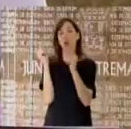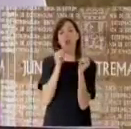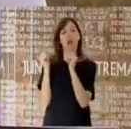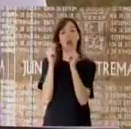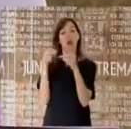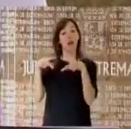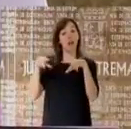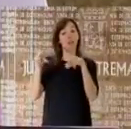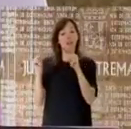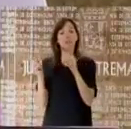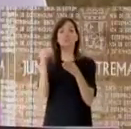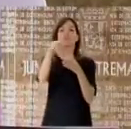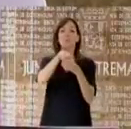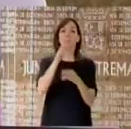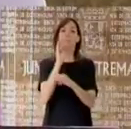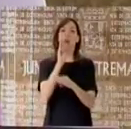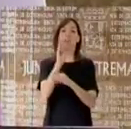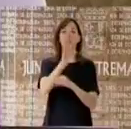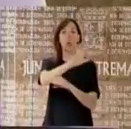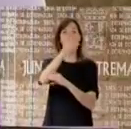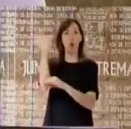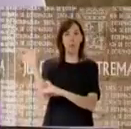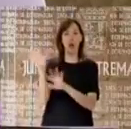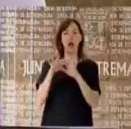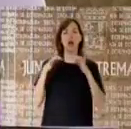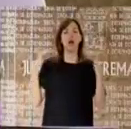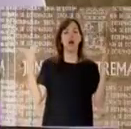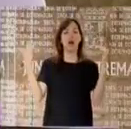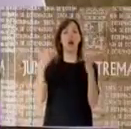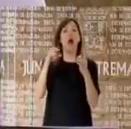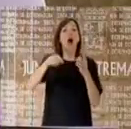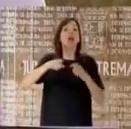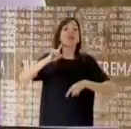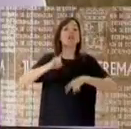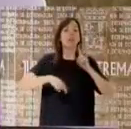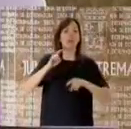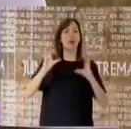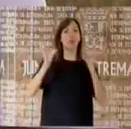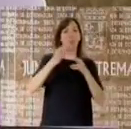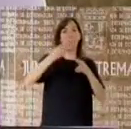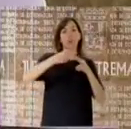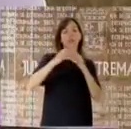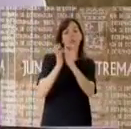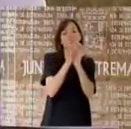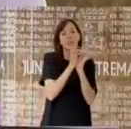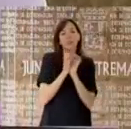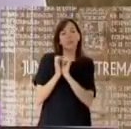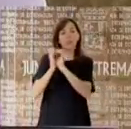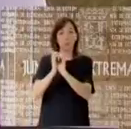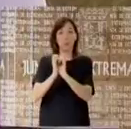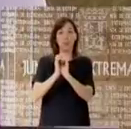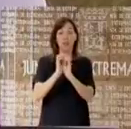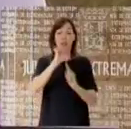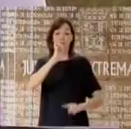Parlamento Europeo. Y en el Parlamento Europeo tiene que decir mucho los grupos políticos. Y ya la vicepresidenta de